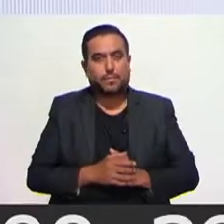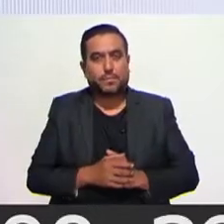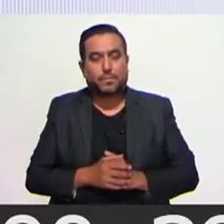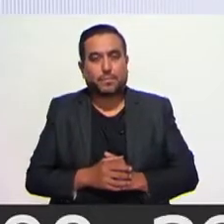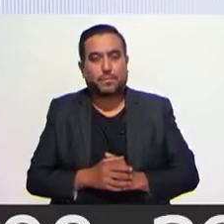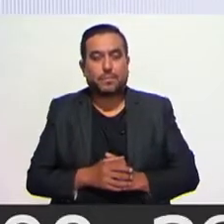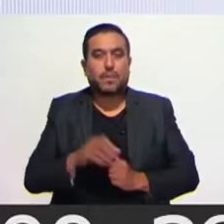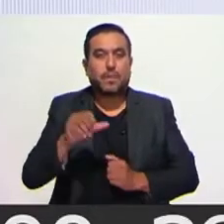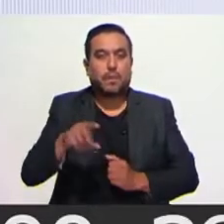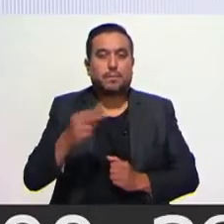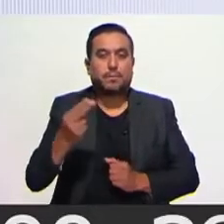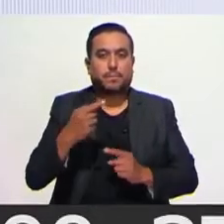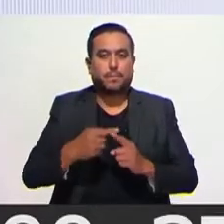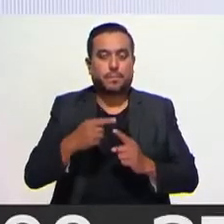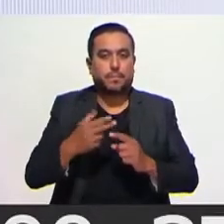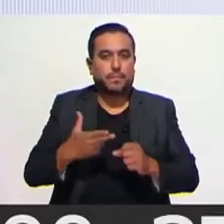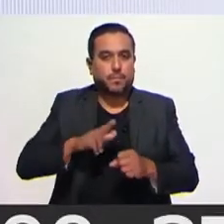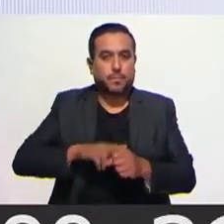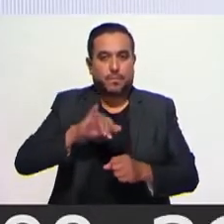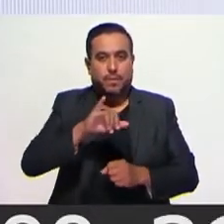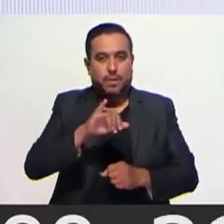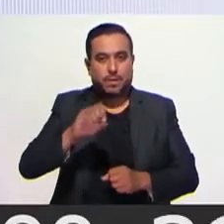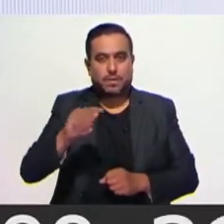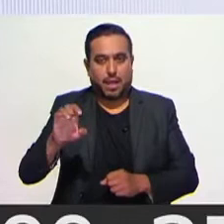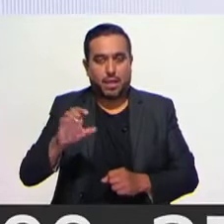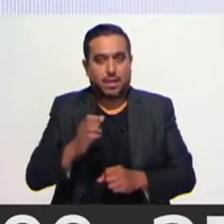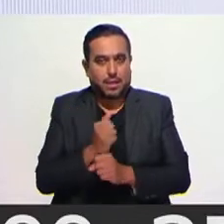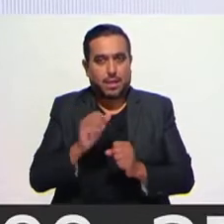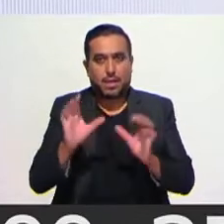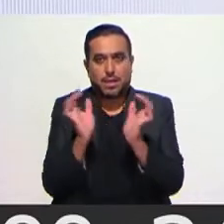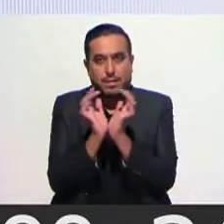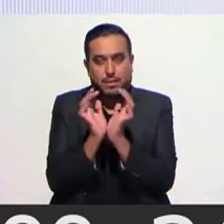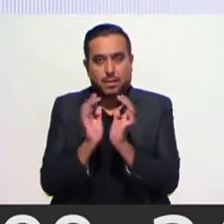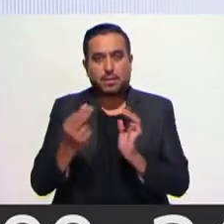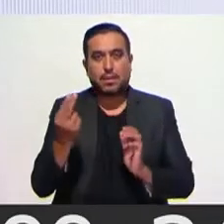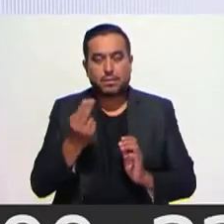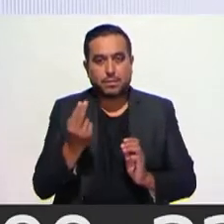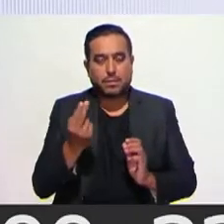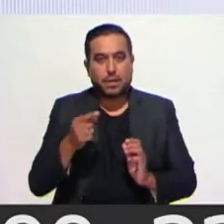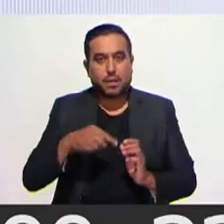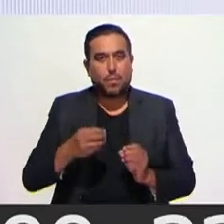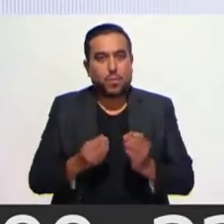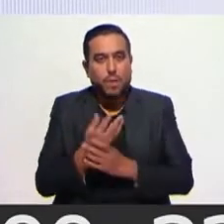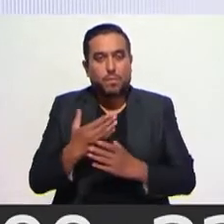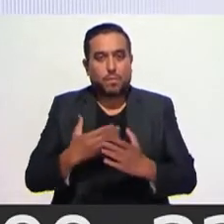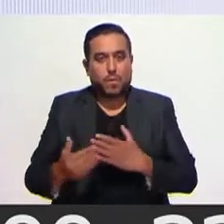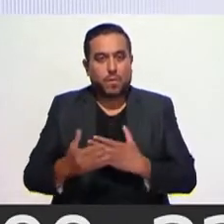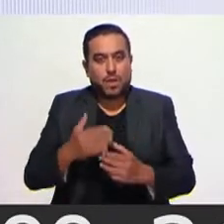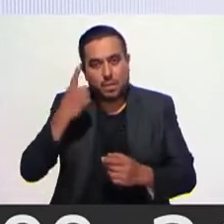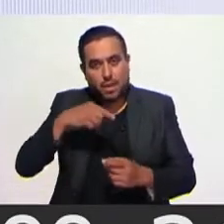es necesario que la clínica del ISSSTE sea también nuevamente modernizada y se amplíe también la atención